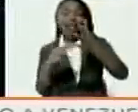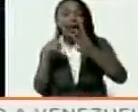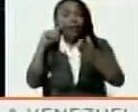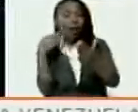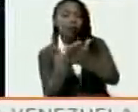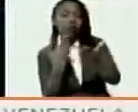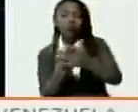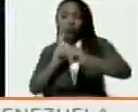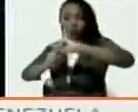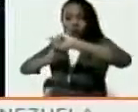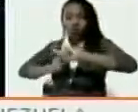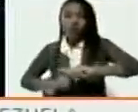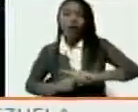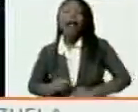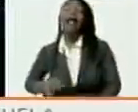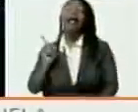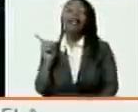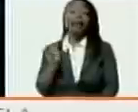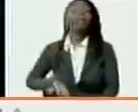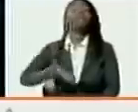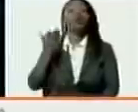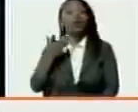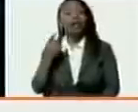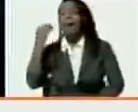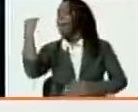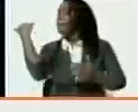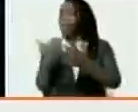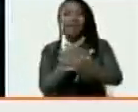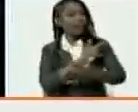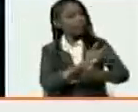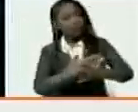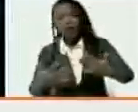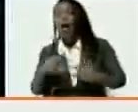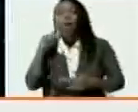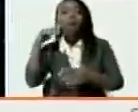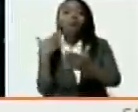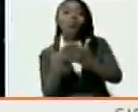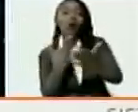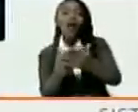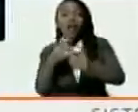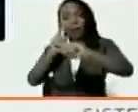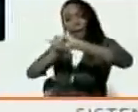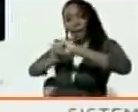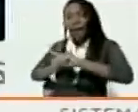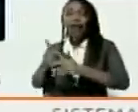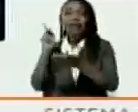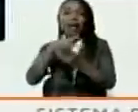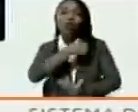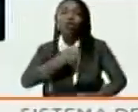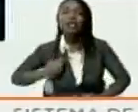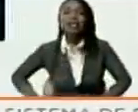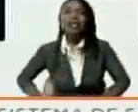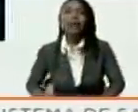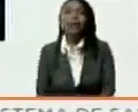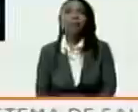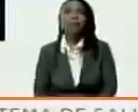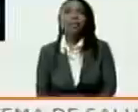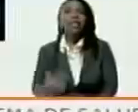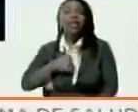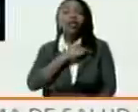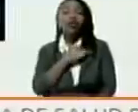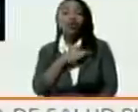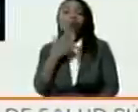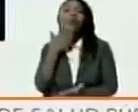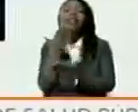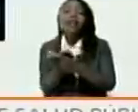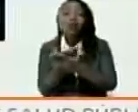diagnósticas. Es muy importante. Miles de pruebas diagnósticas están llegando de la China. Y estamos pidiéndole a la